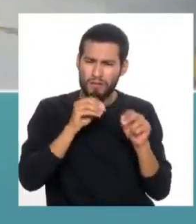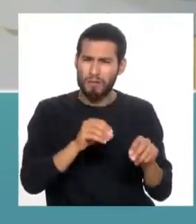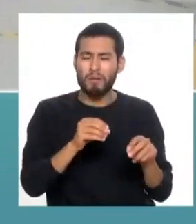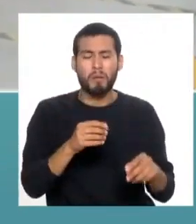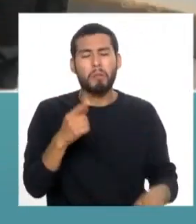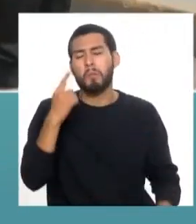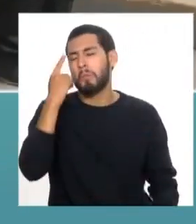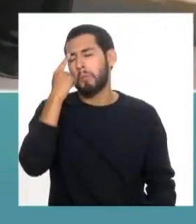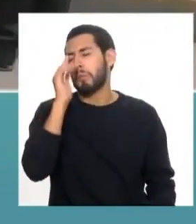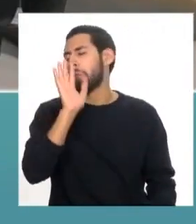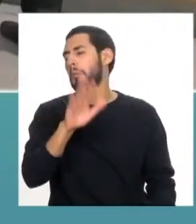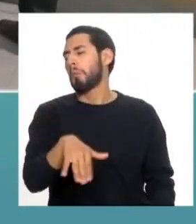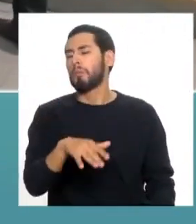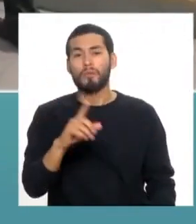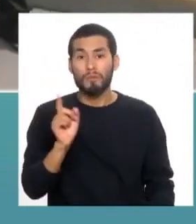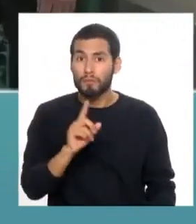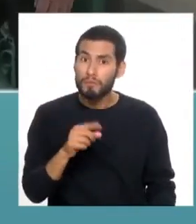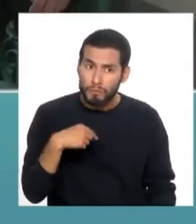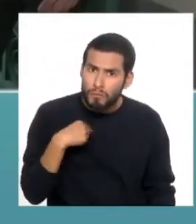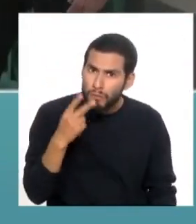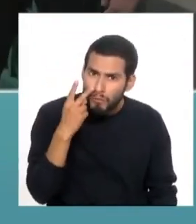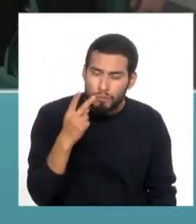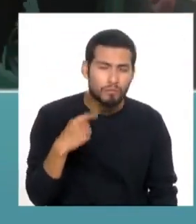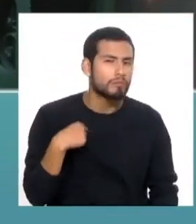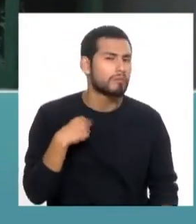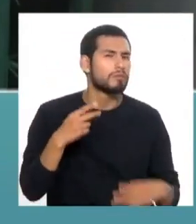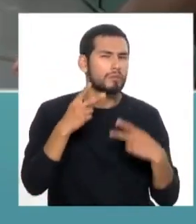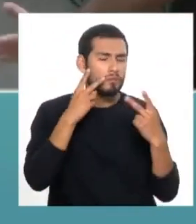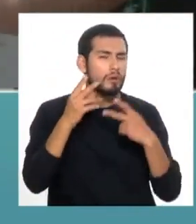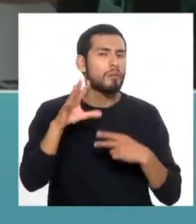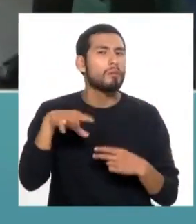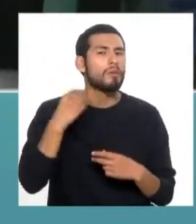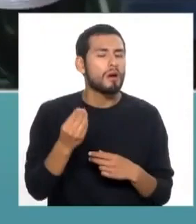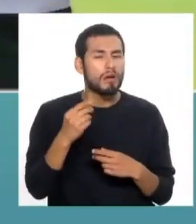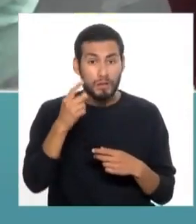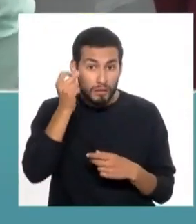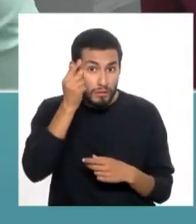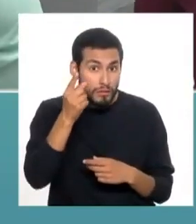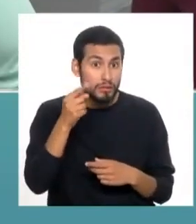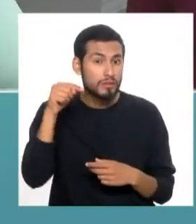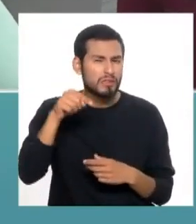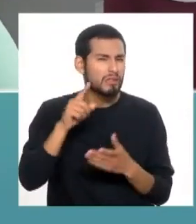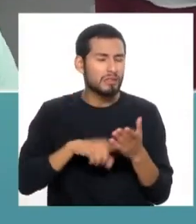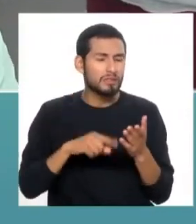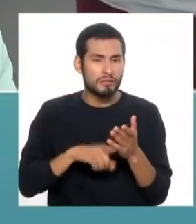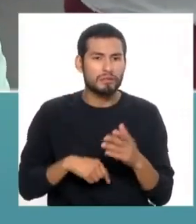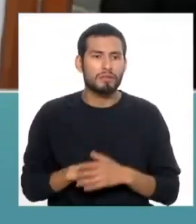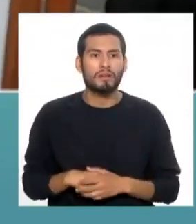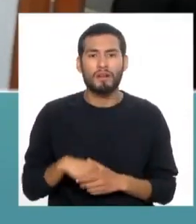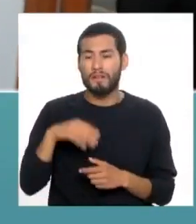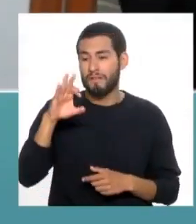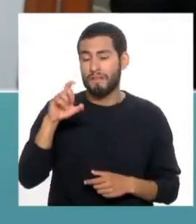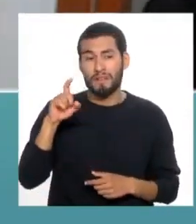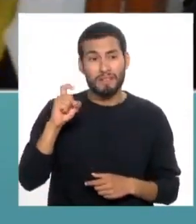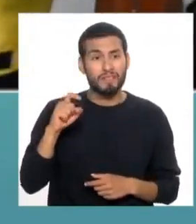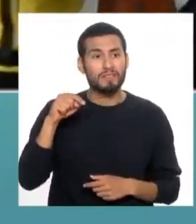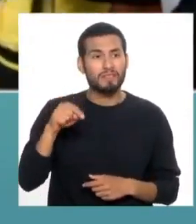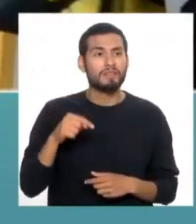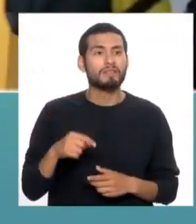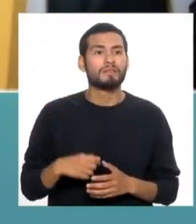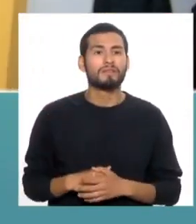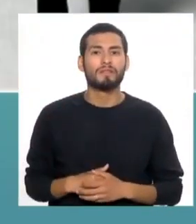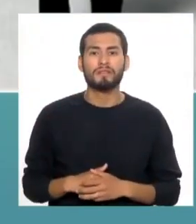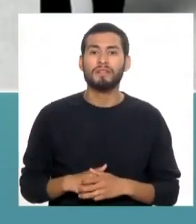una cifra como se pueda leer, y justamente vamos a hablar de ello porque tenemos que entender qué hacer, y para eso venir Freddy Villalba hoy acá al